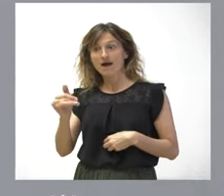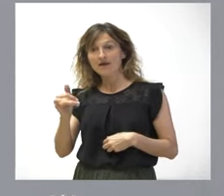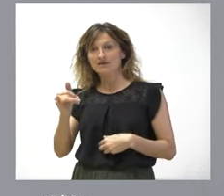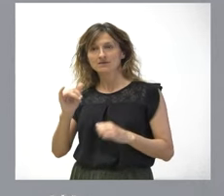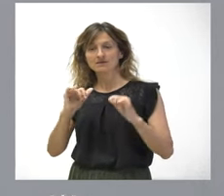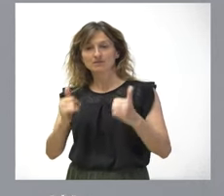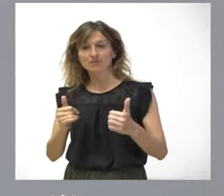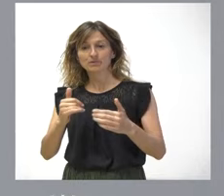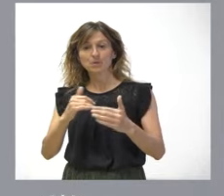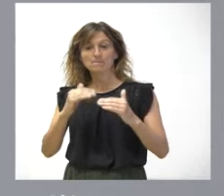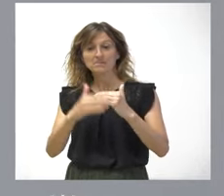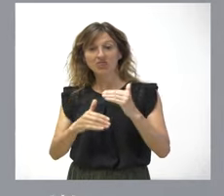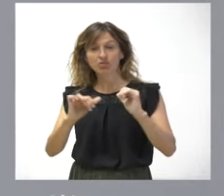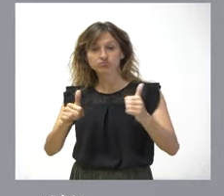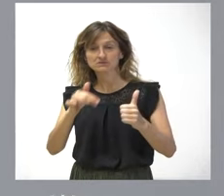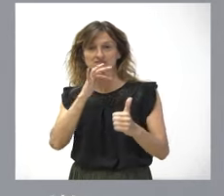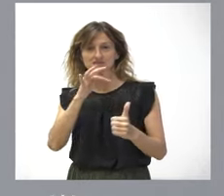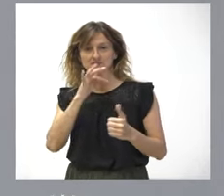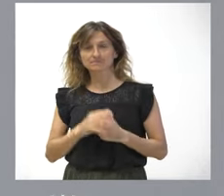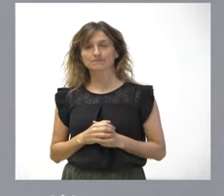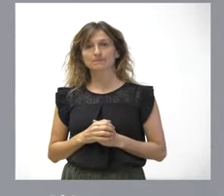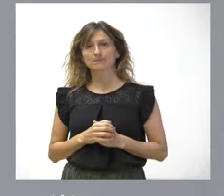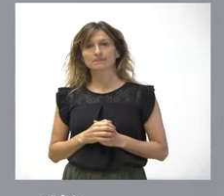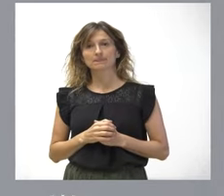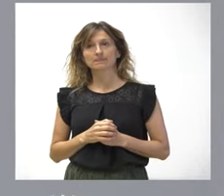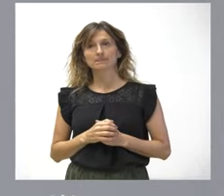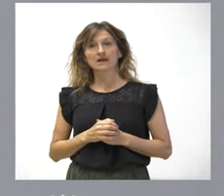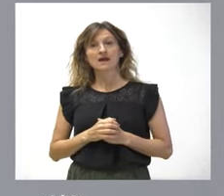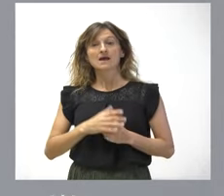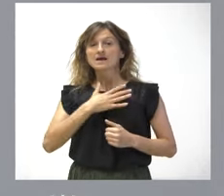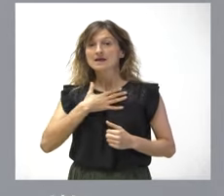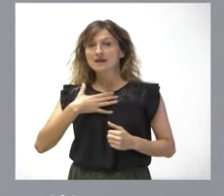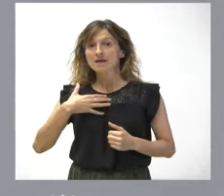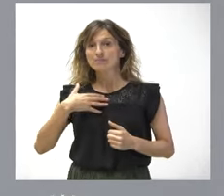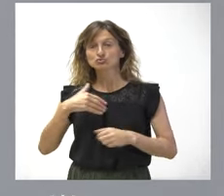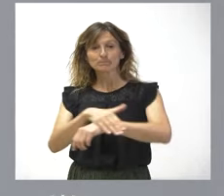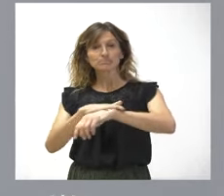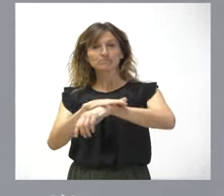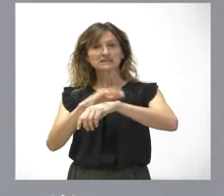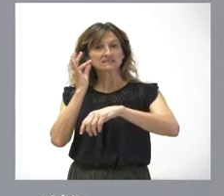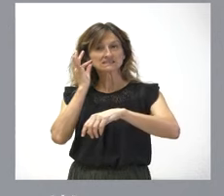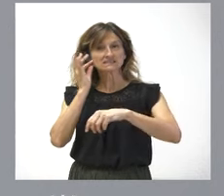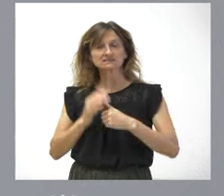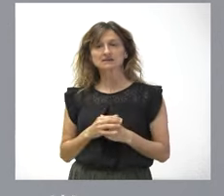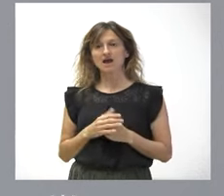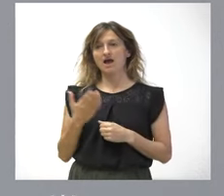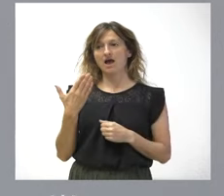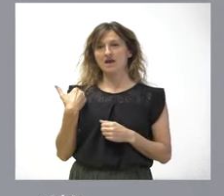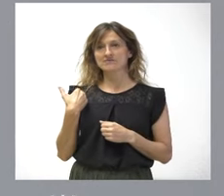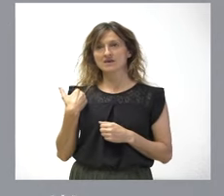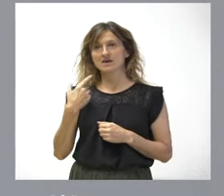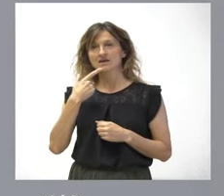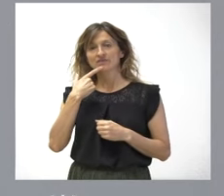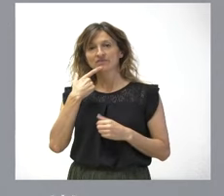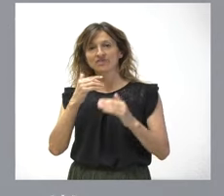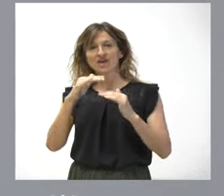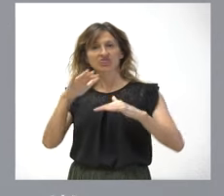comienza un plazo para que podamos hacerlo creemos Además que lo que la propia ministra ha señalado ayer abunda en esta idea de la